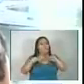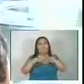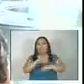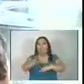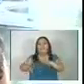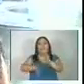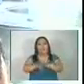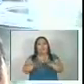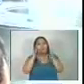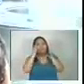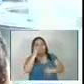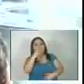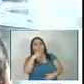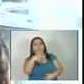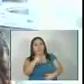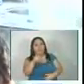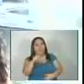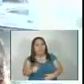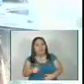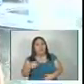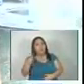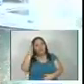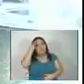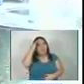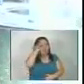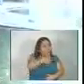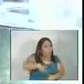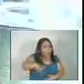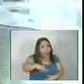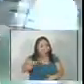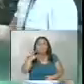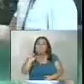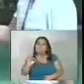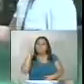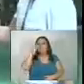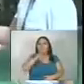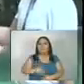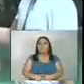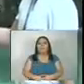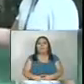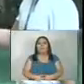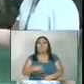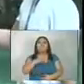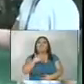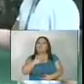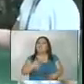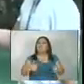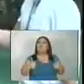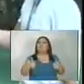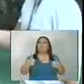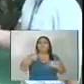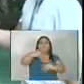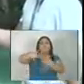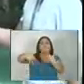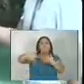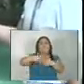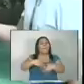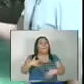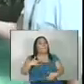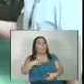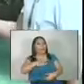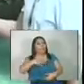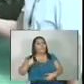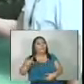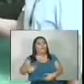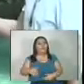Y es muy bonito y espero que todo lo que vayamos a conocer sea igual de bonito o más. Se siente un ambiente agradable y eso me, a mí me activó